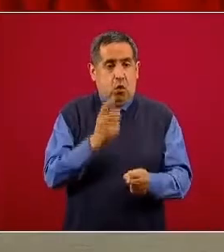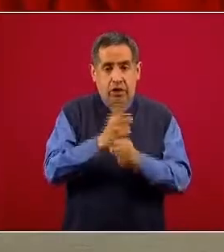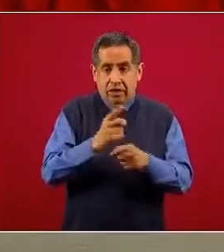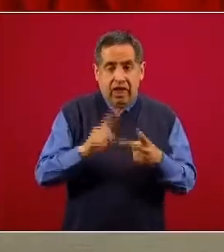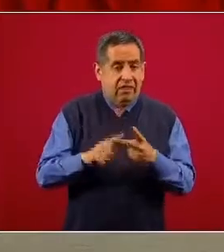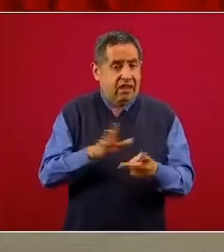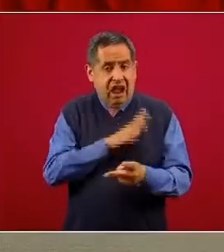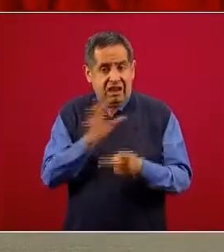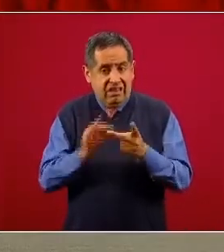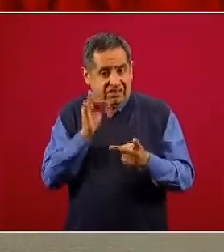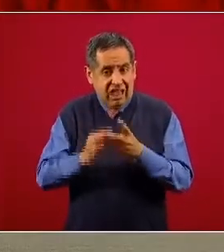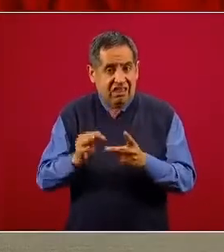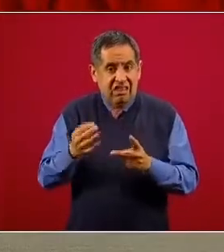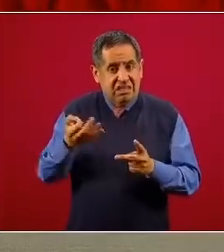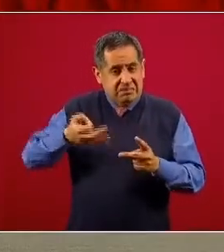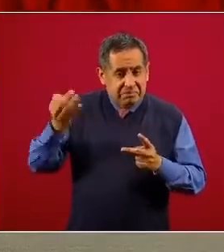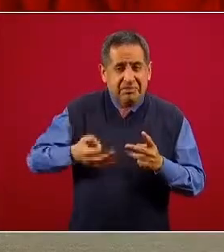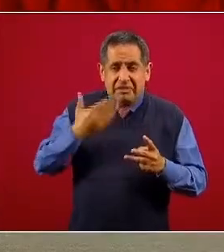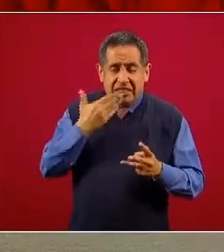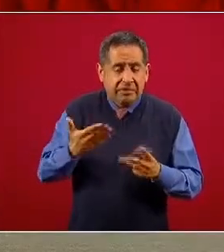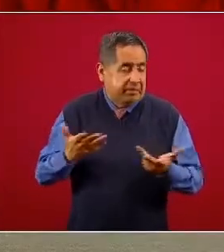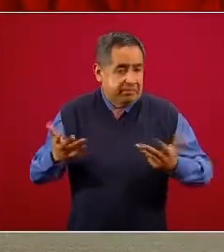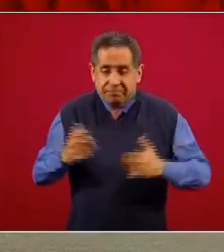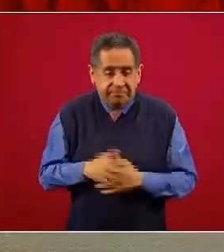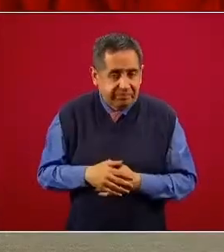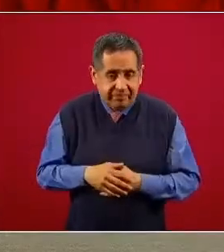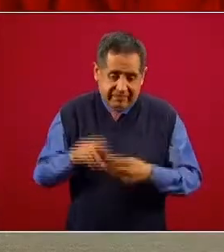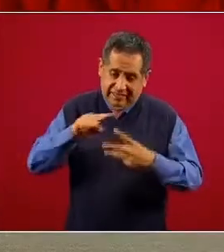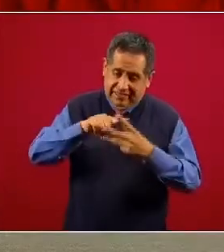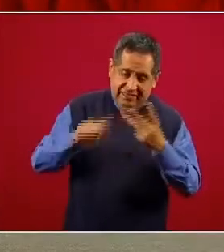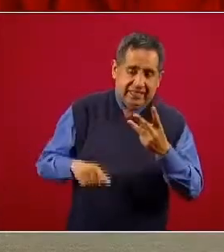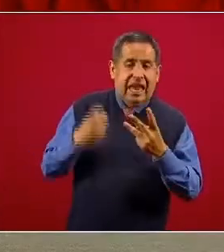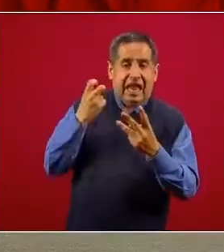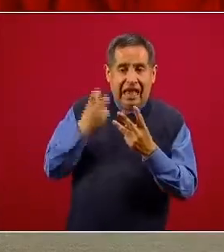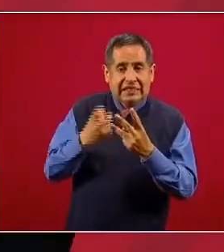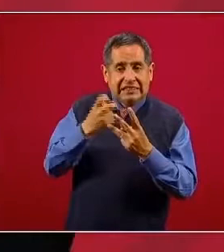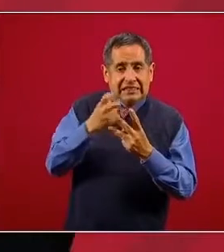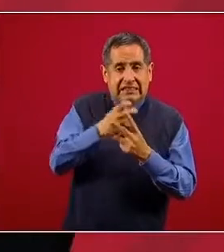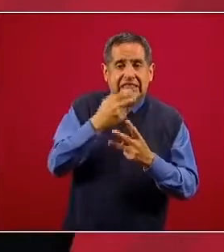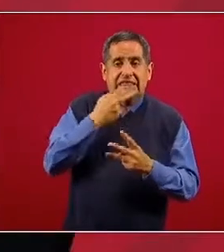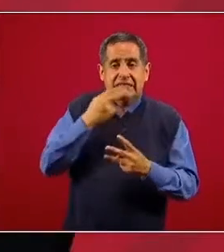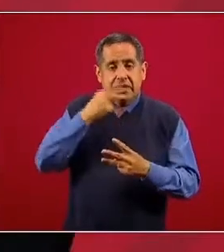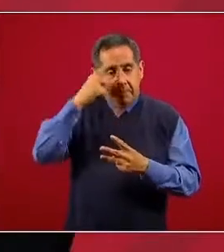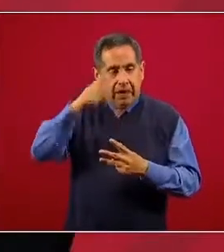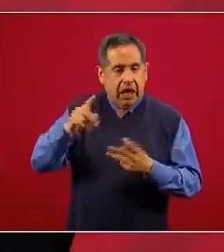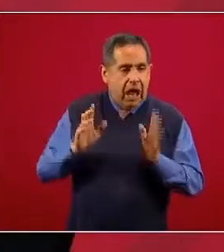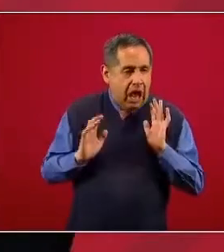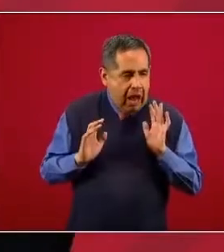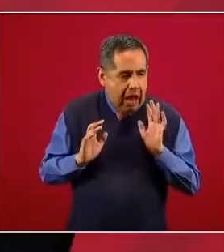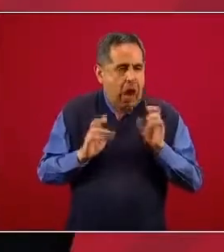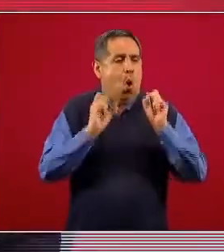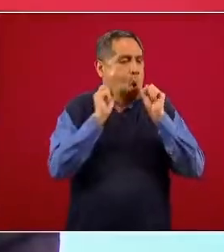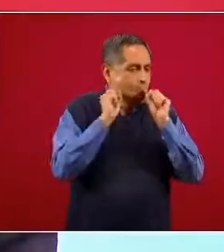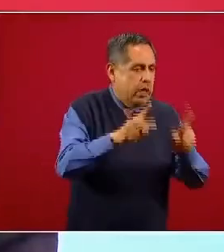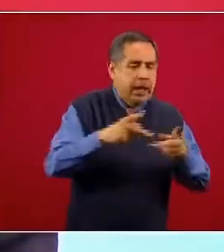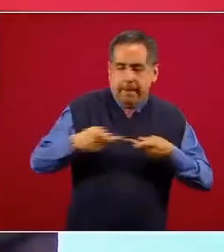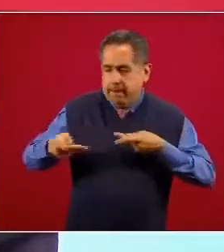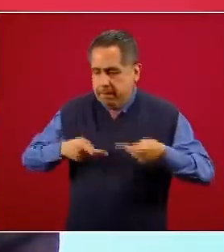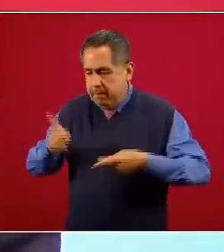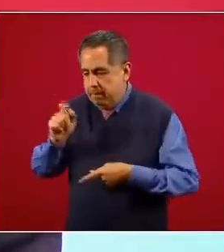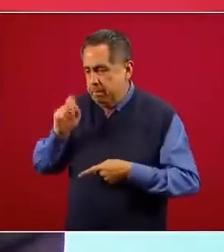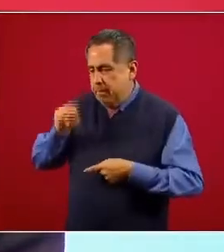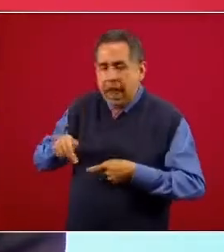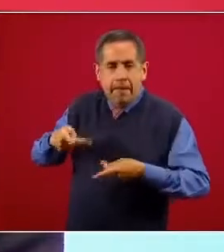su calidad y su eficacia. Requisitos para poder entender el perfil tanto de seguridad como de